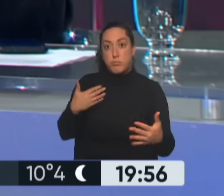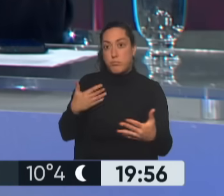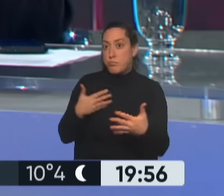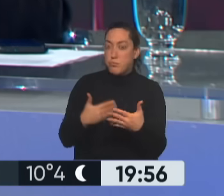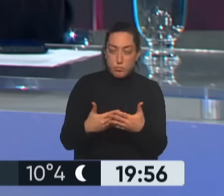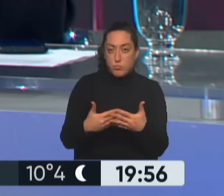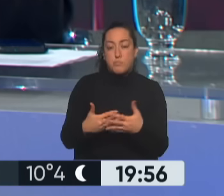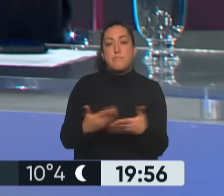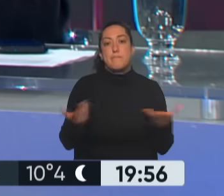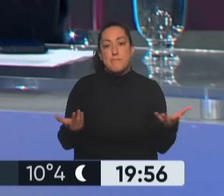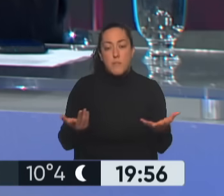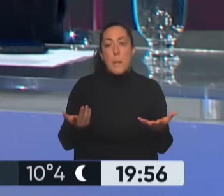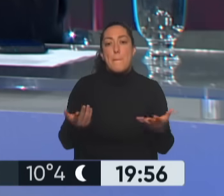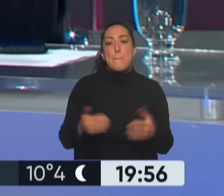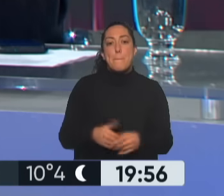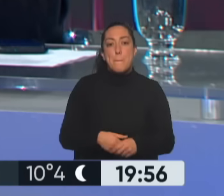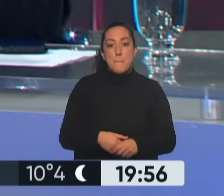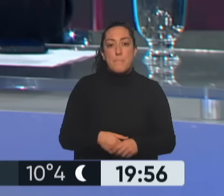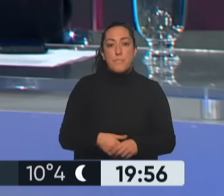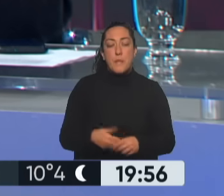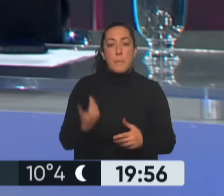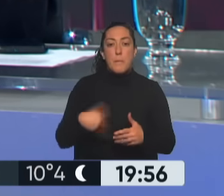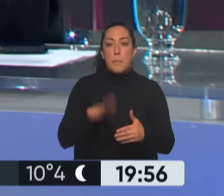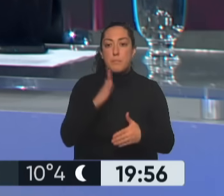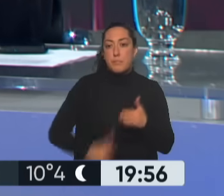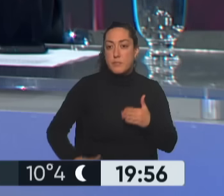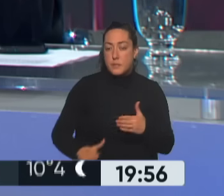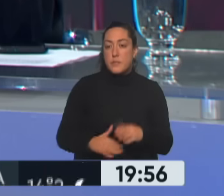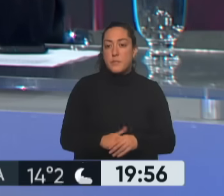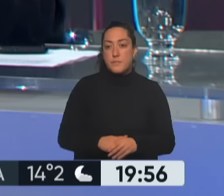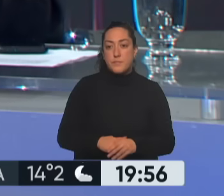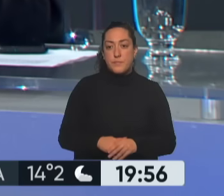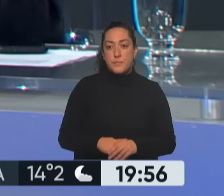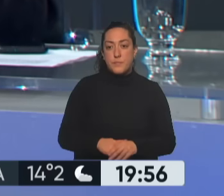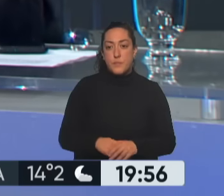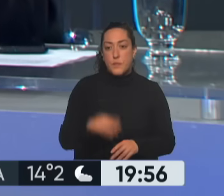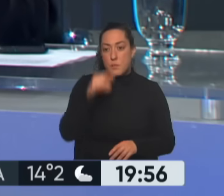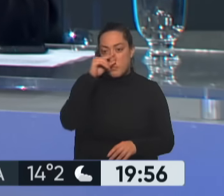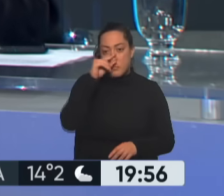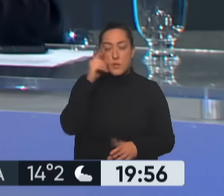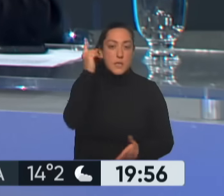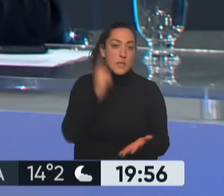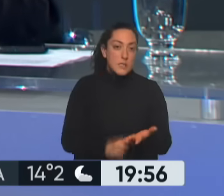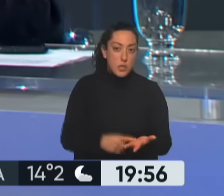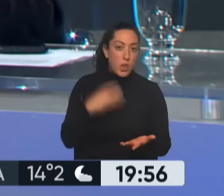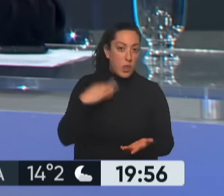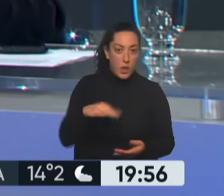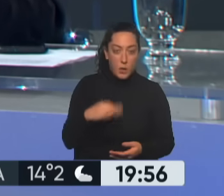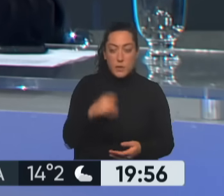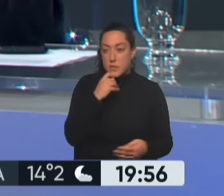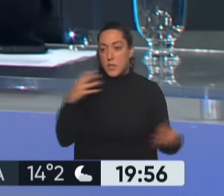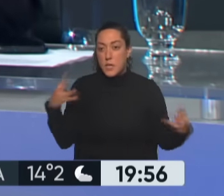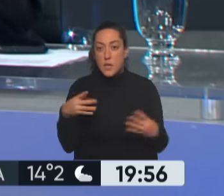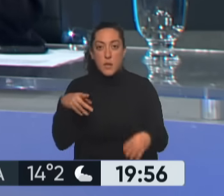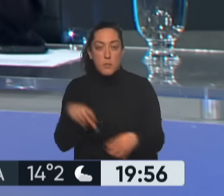los minutos, los días y las horas, y va a tener que llegar el día en donde Vladimir Putin va a tener que decidir si alto el fuego